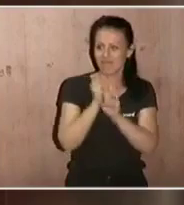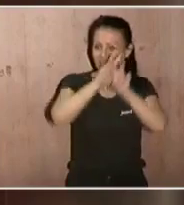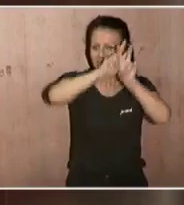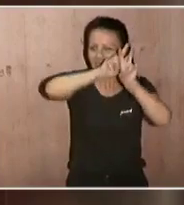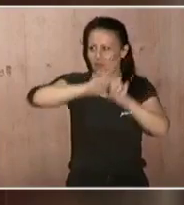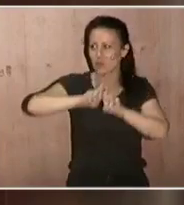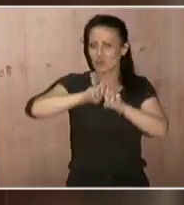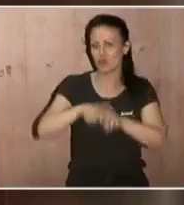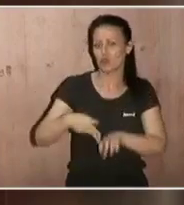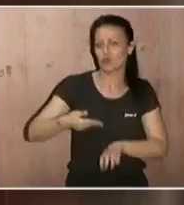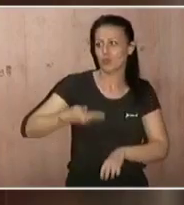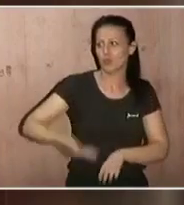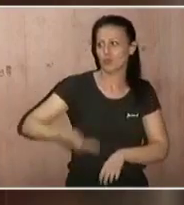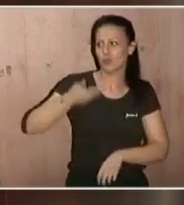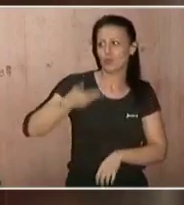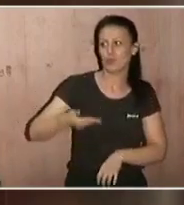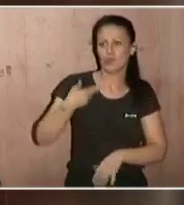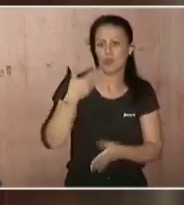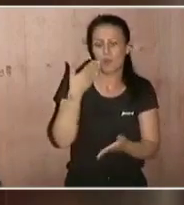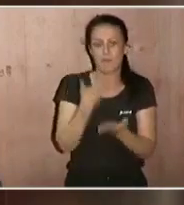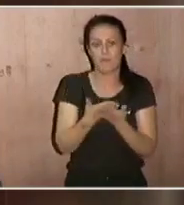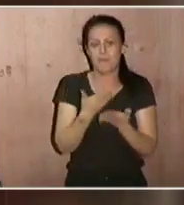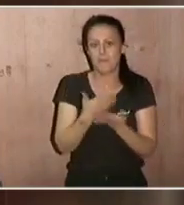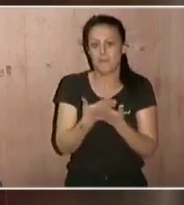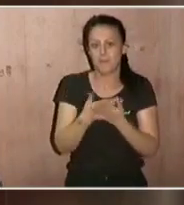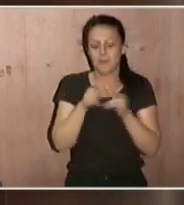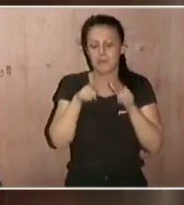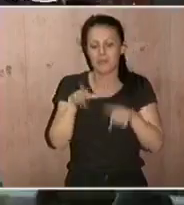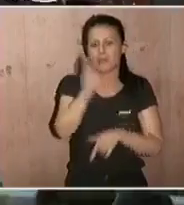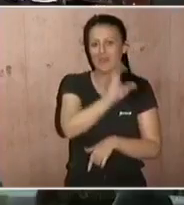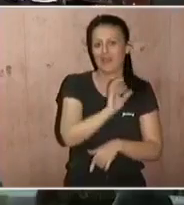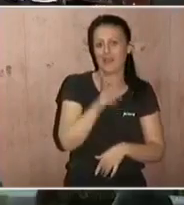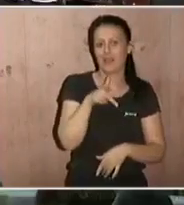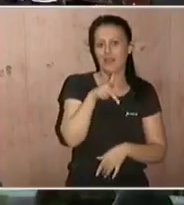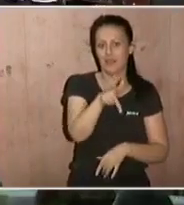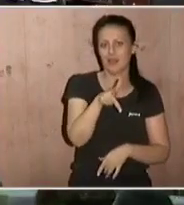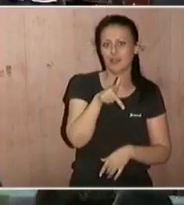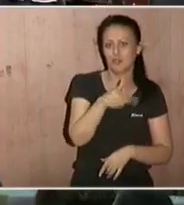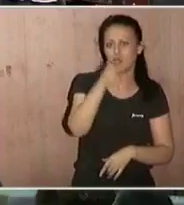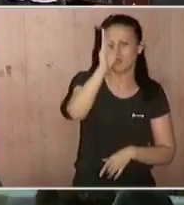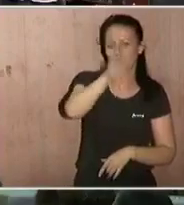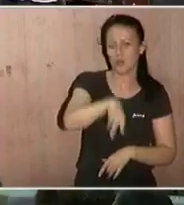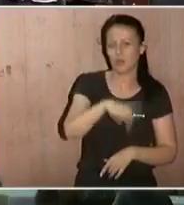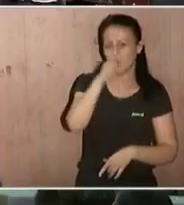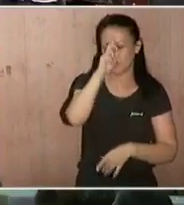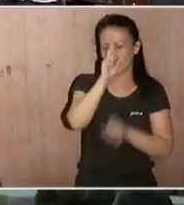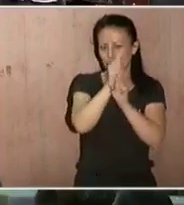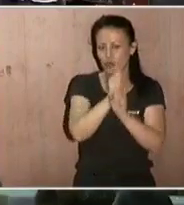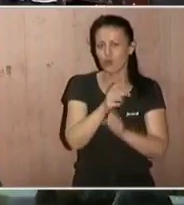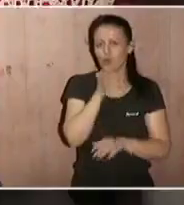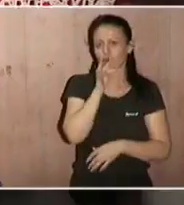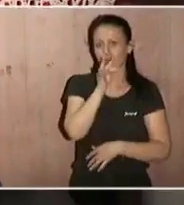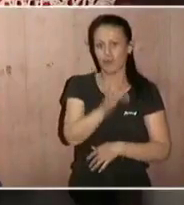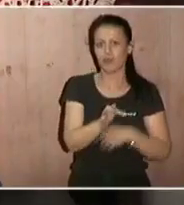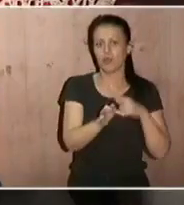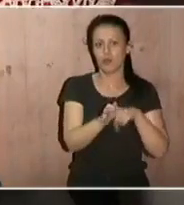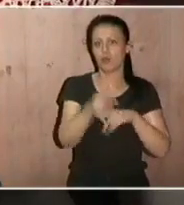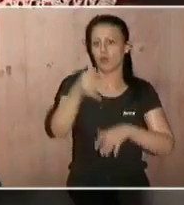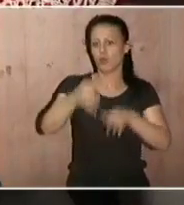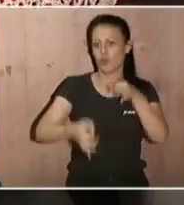y demostrativa de un espléndido cultivador de la ciencia del derecho y de un riguroso y comprometido jurista,